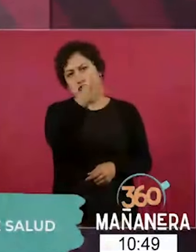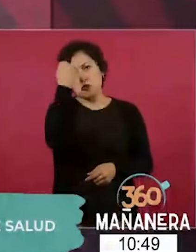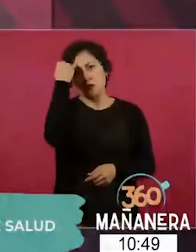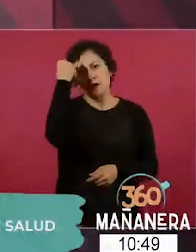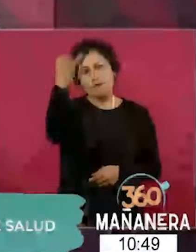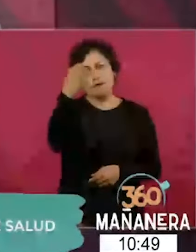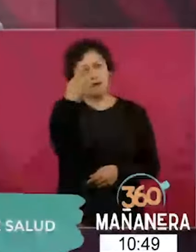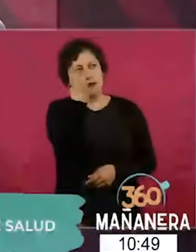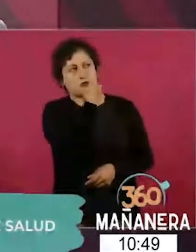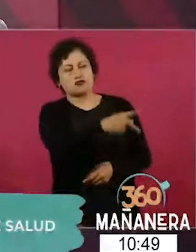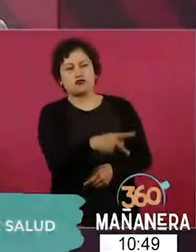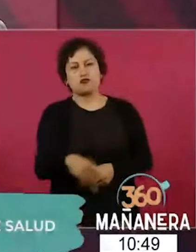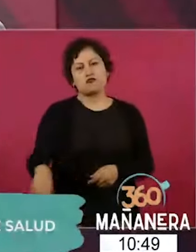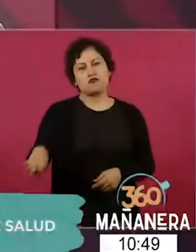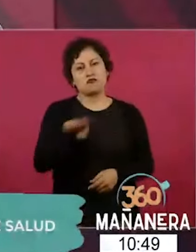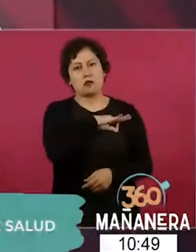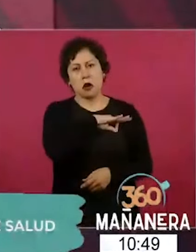convicción